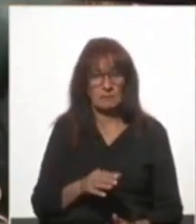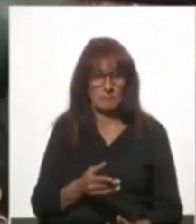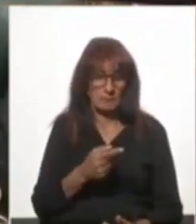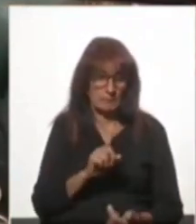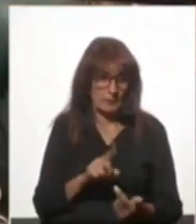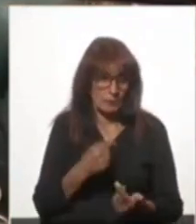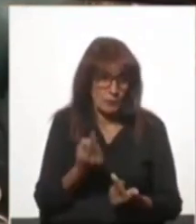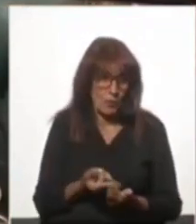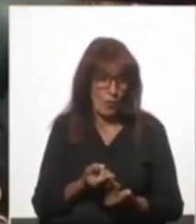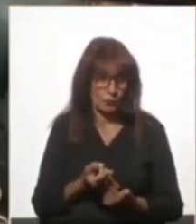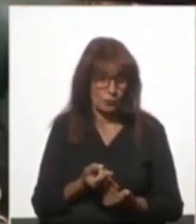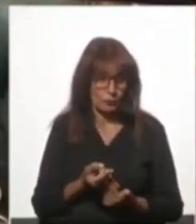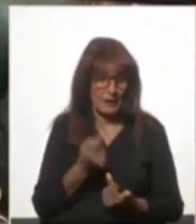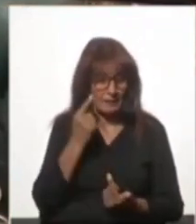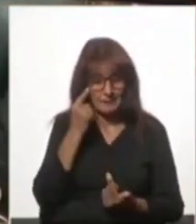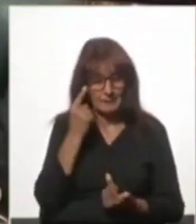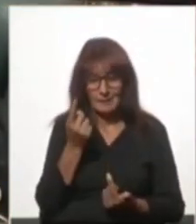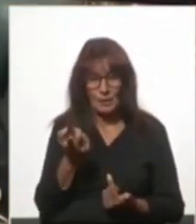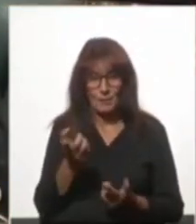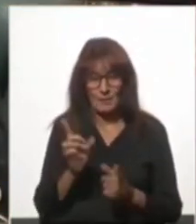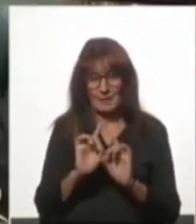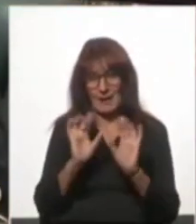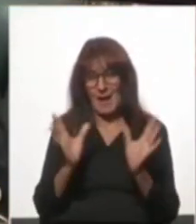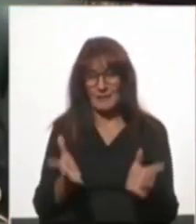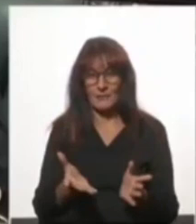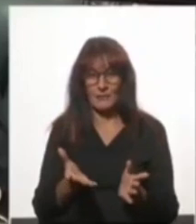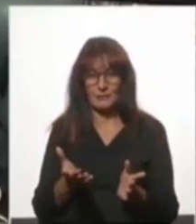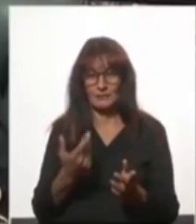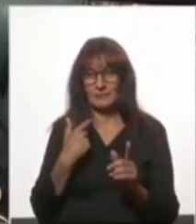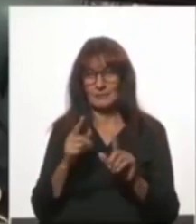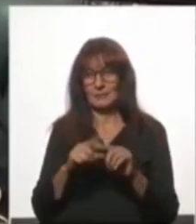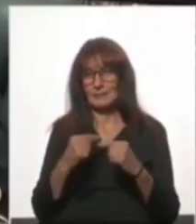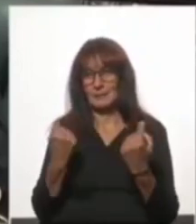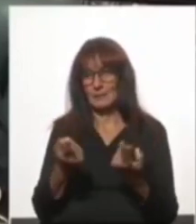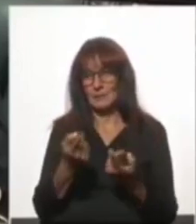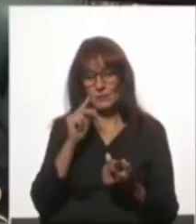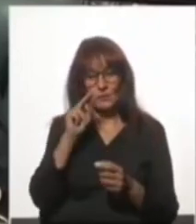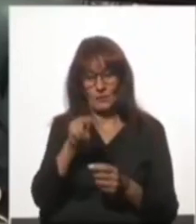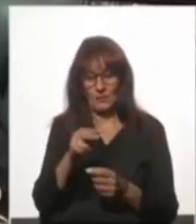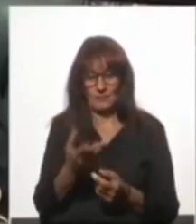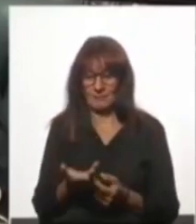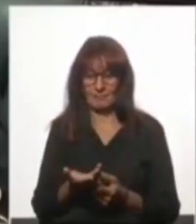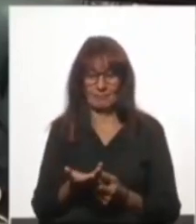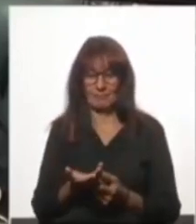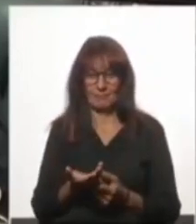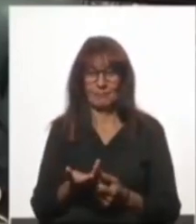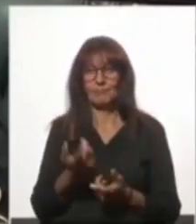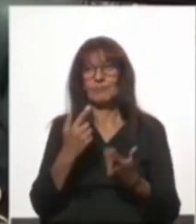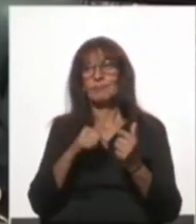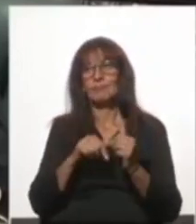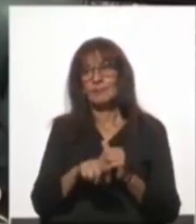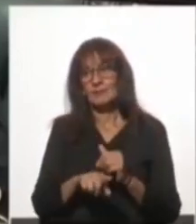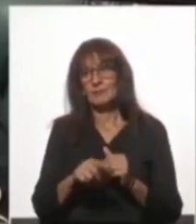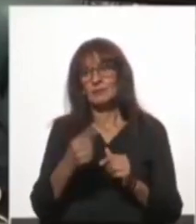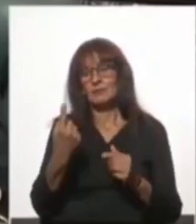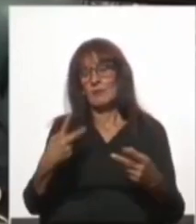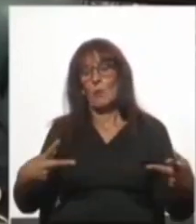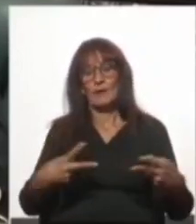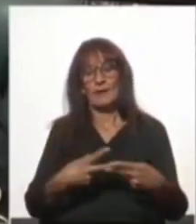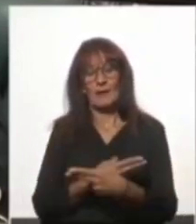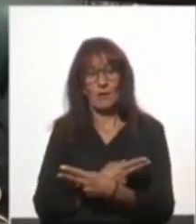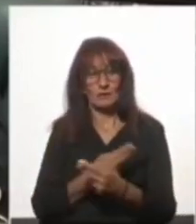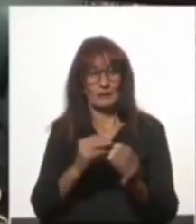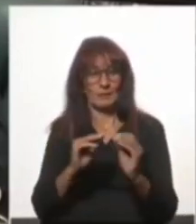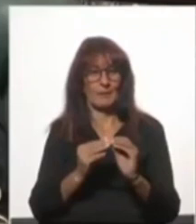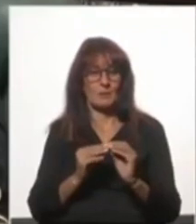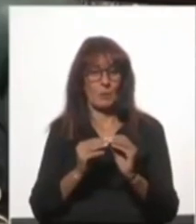otra inconsistencia clara que vemos en la formulación presupuestal. En el marco de un recorte, reitero, que